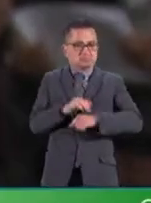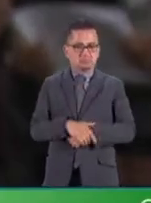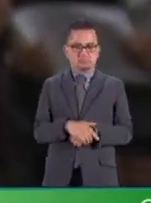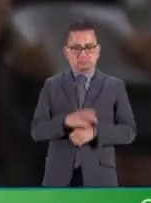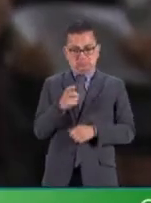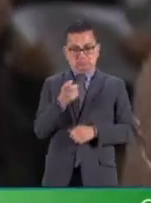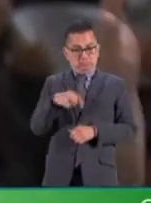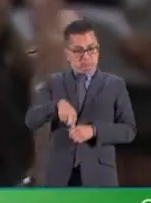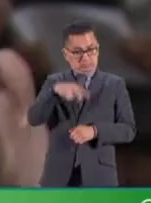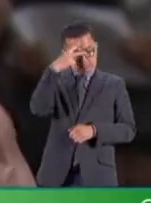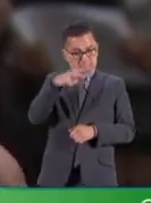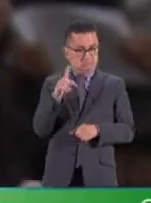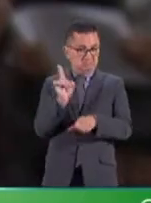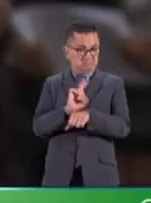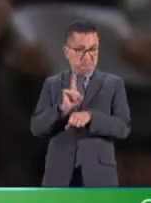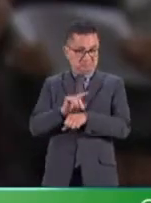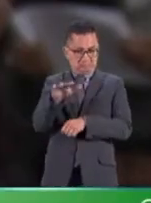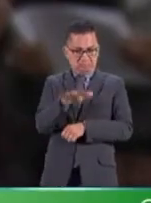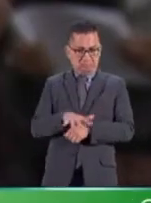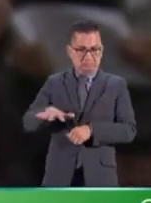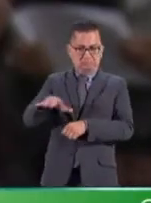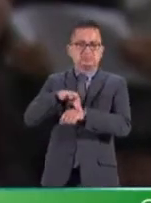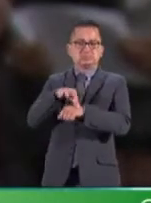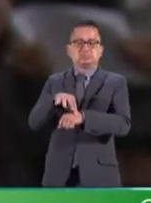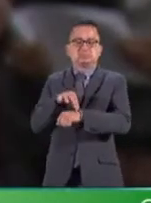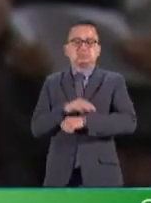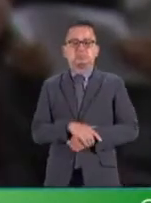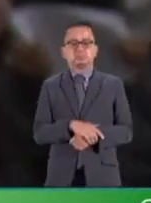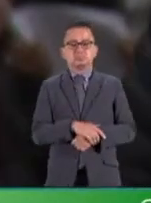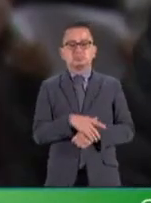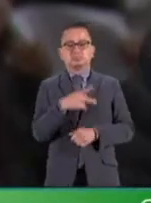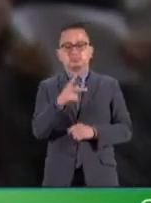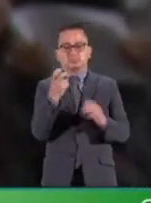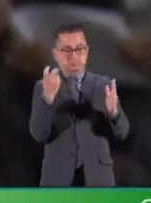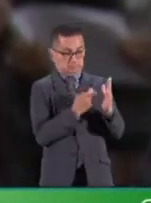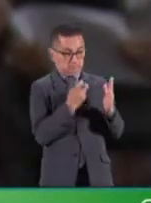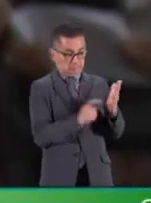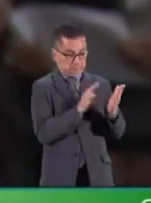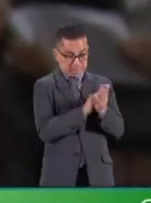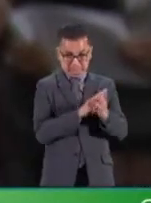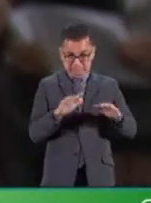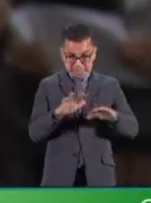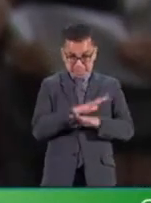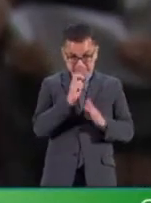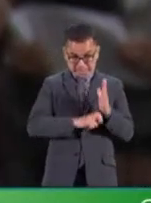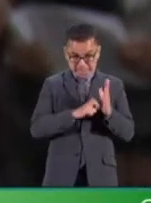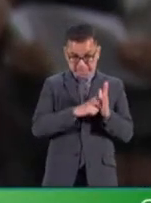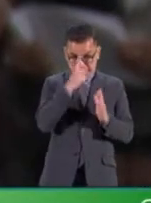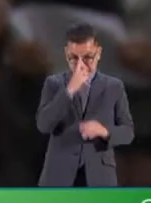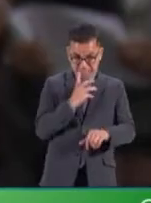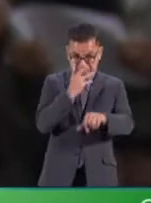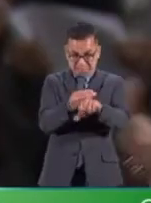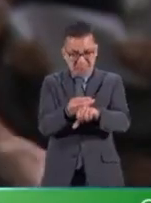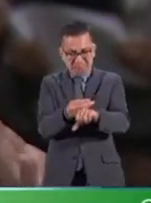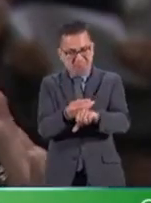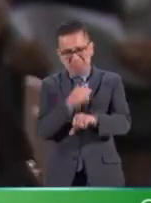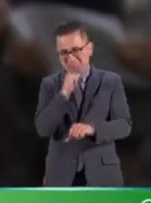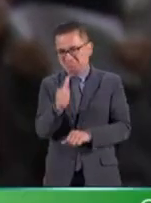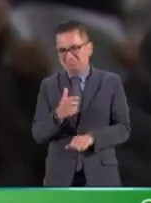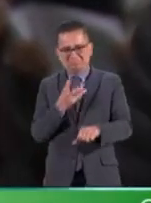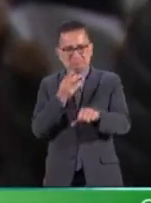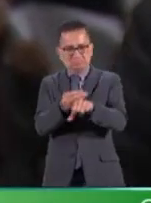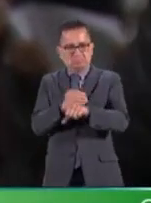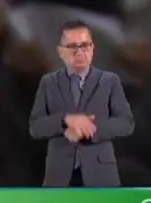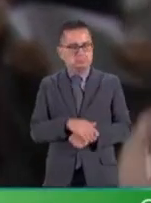delitos en nuestro país. Pero esta reforma judicial no resuelve ninguno de estos problemas, solamente